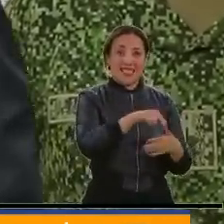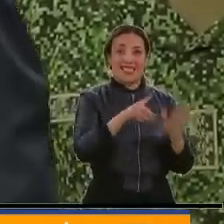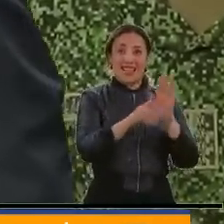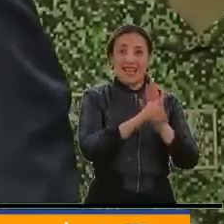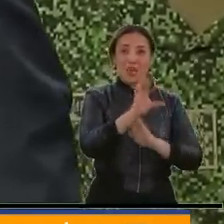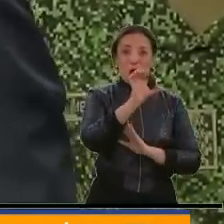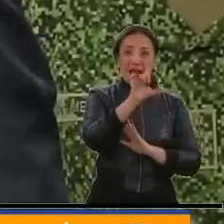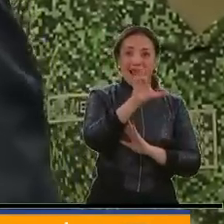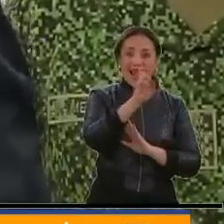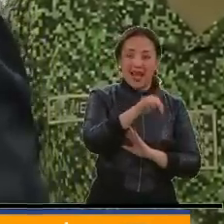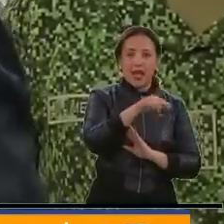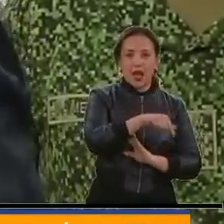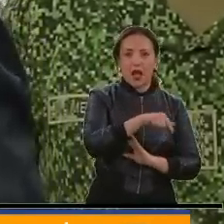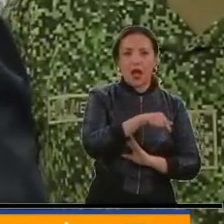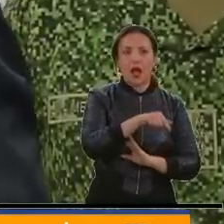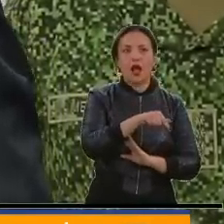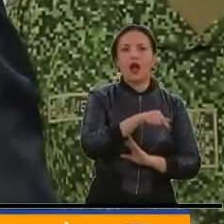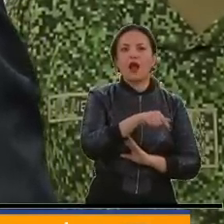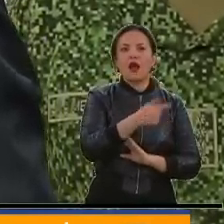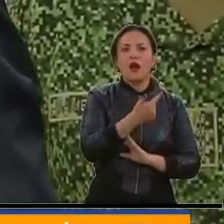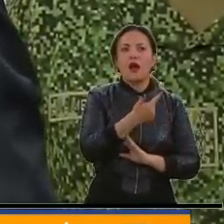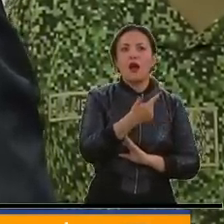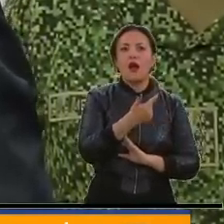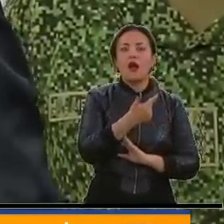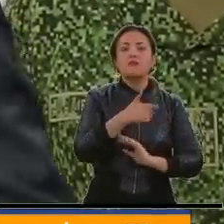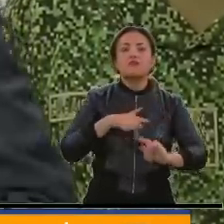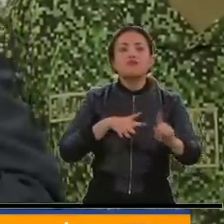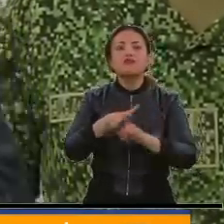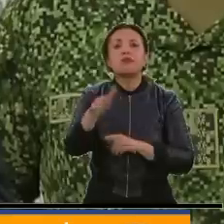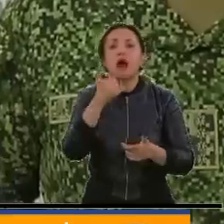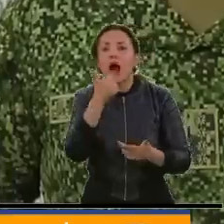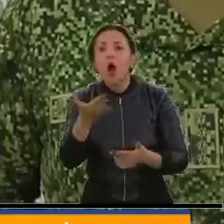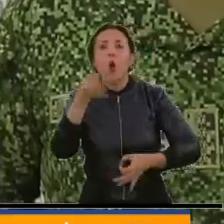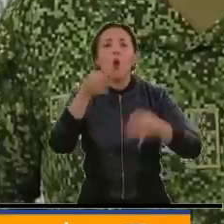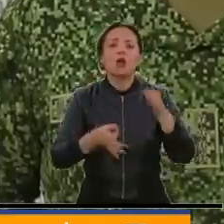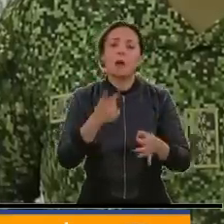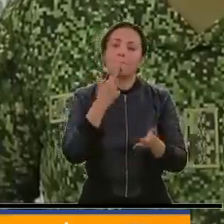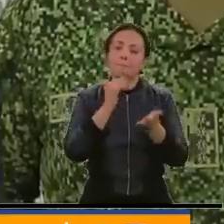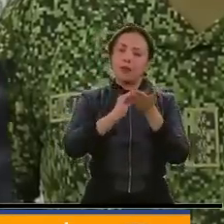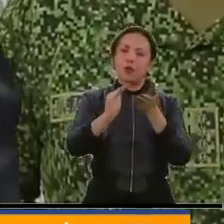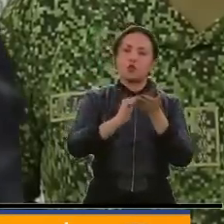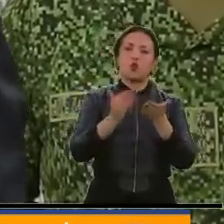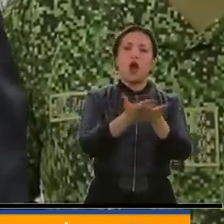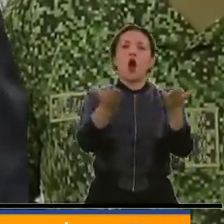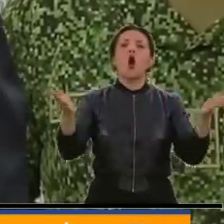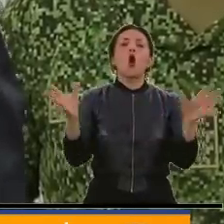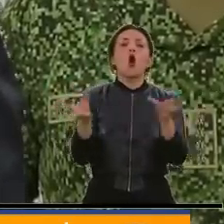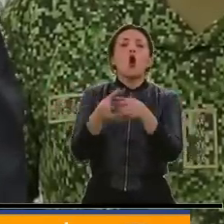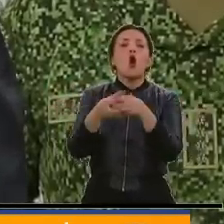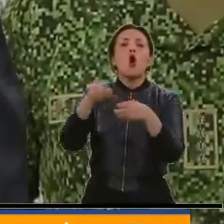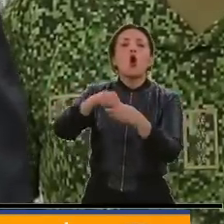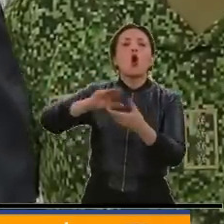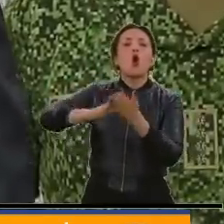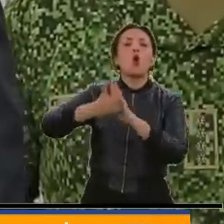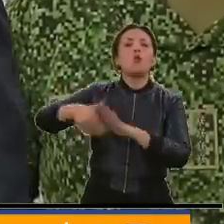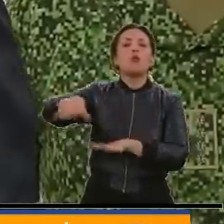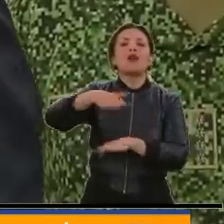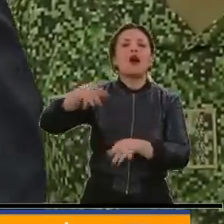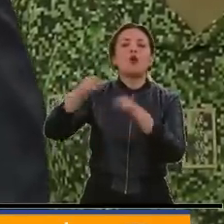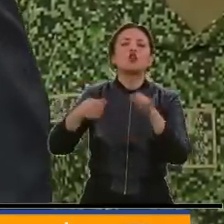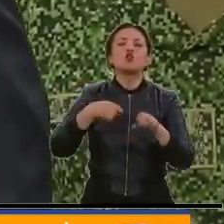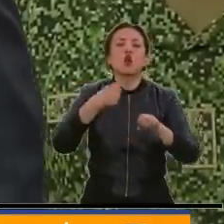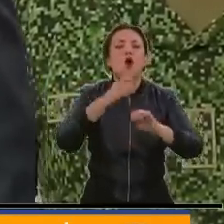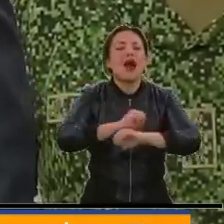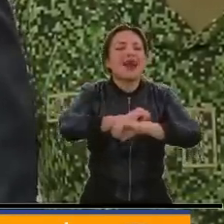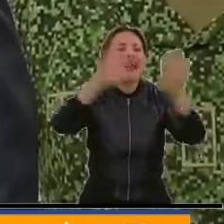decreto no produce ningún efecto jurídico. Pido excusas a la comunidad jurídica, pero voy a hablarles al pueblo colombiano en sentido